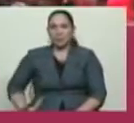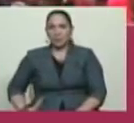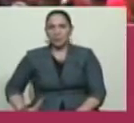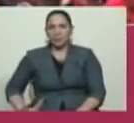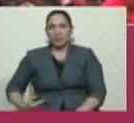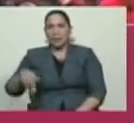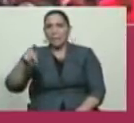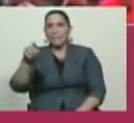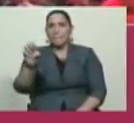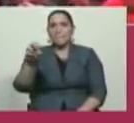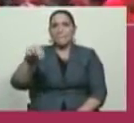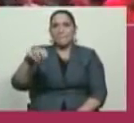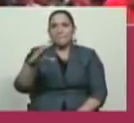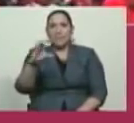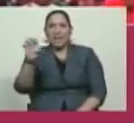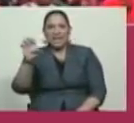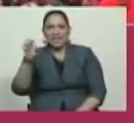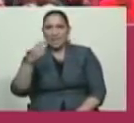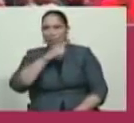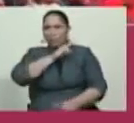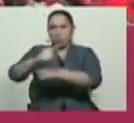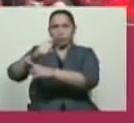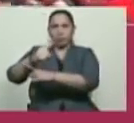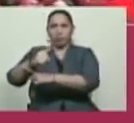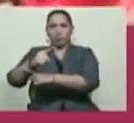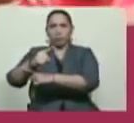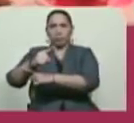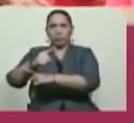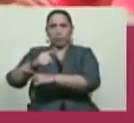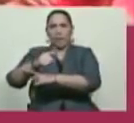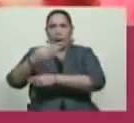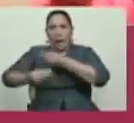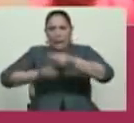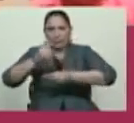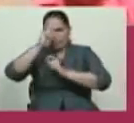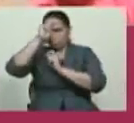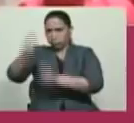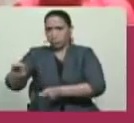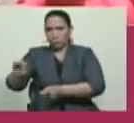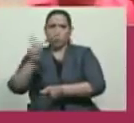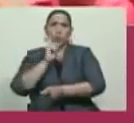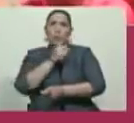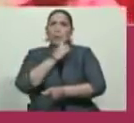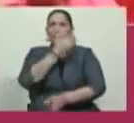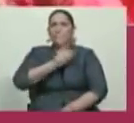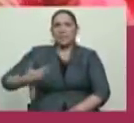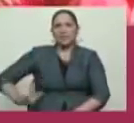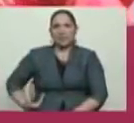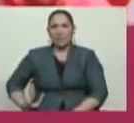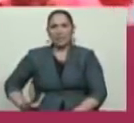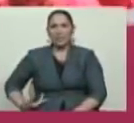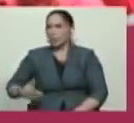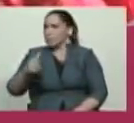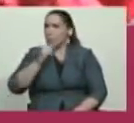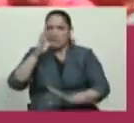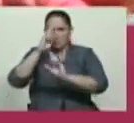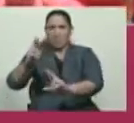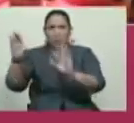dio una orden de proceder a nombrar un presidente extra constitucional